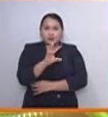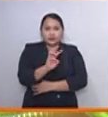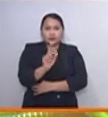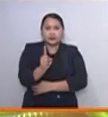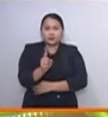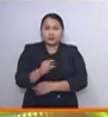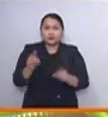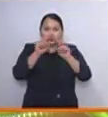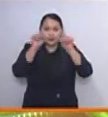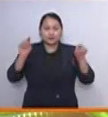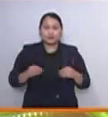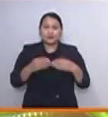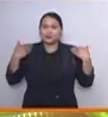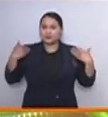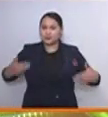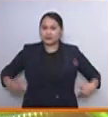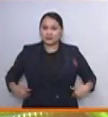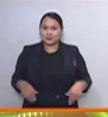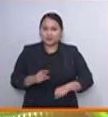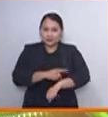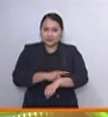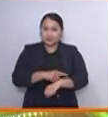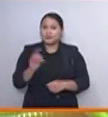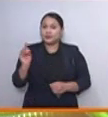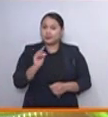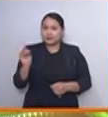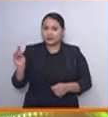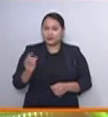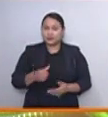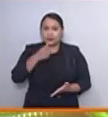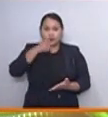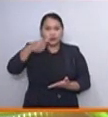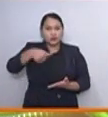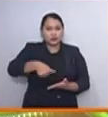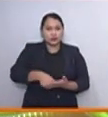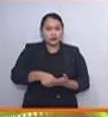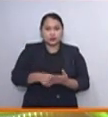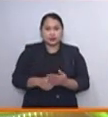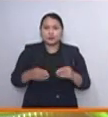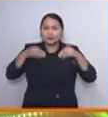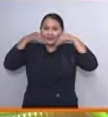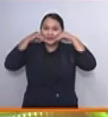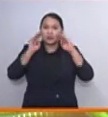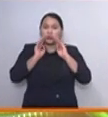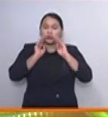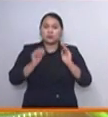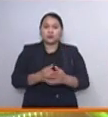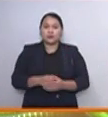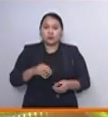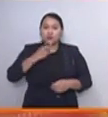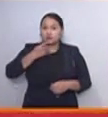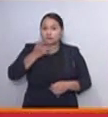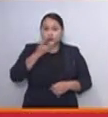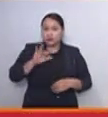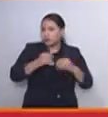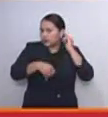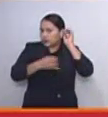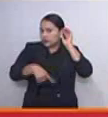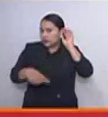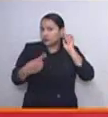61. En el cuadro del cuerpo lo podemos encontrar en el antebrazo derecho. Su carta astrológica, Géminis. Mucha suerte, jugador, si usted invirtió para más